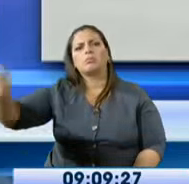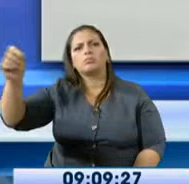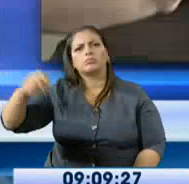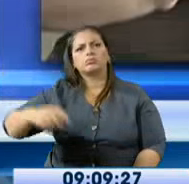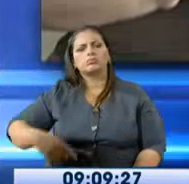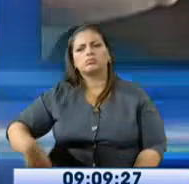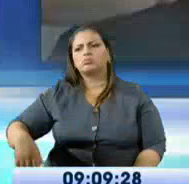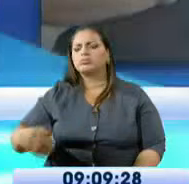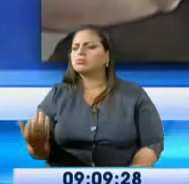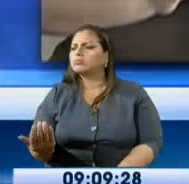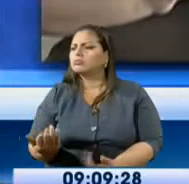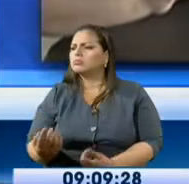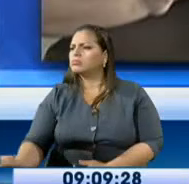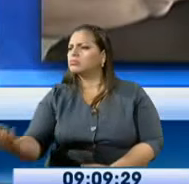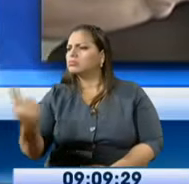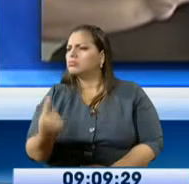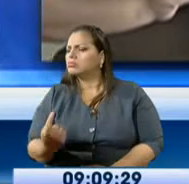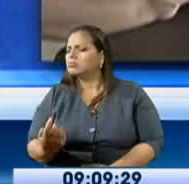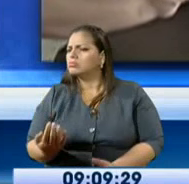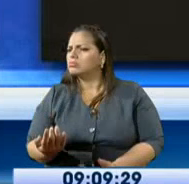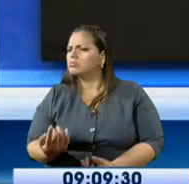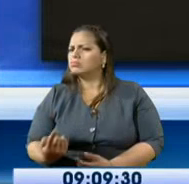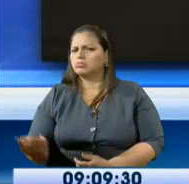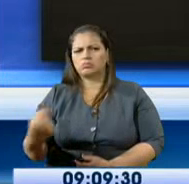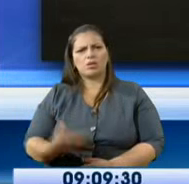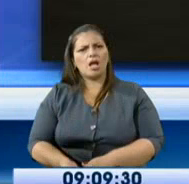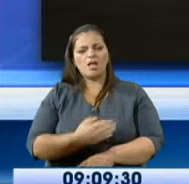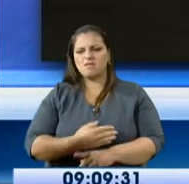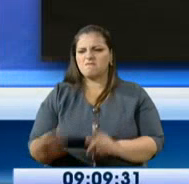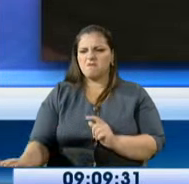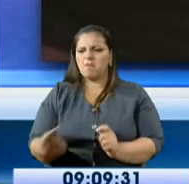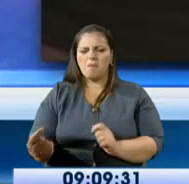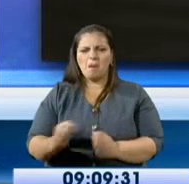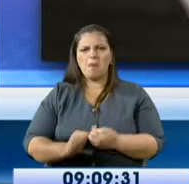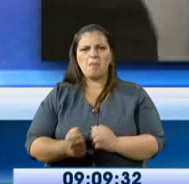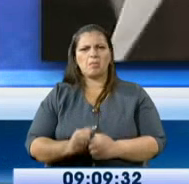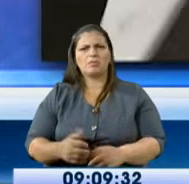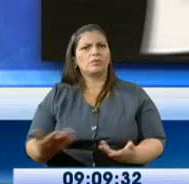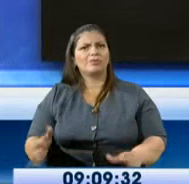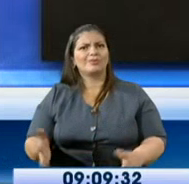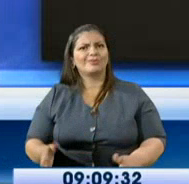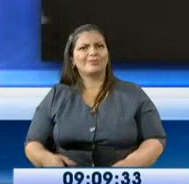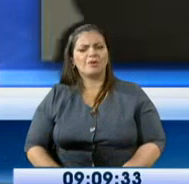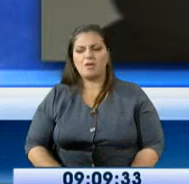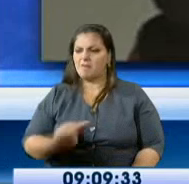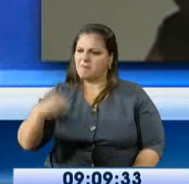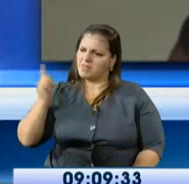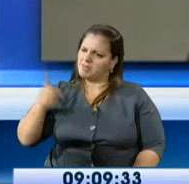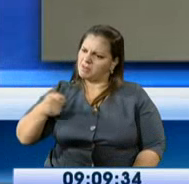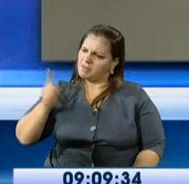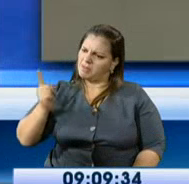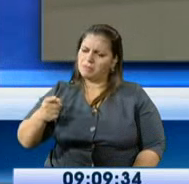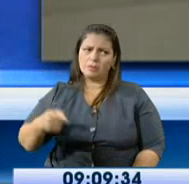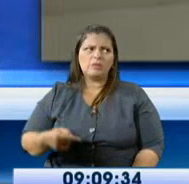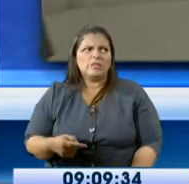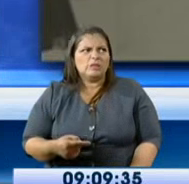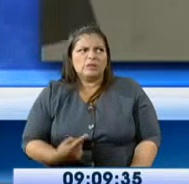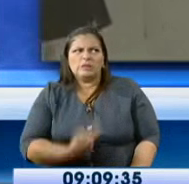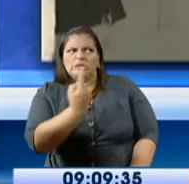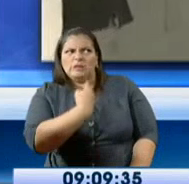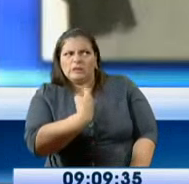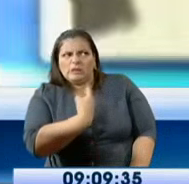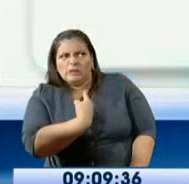No regresó. Yo no tuve problema, eso es lo que yo me admiro, porque le hubiera reprendido, le hubiera alguna reta,